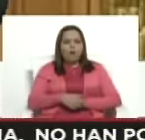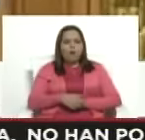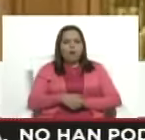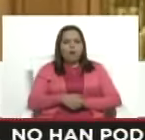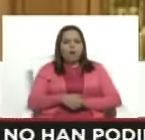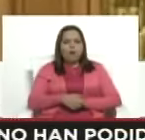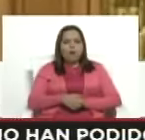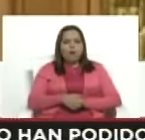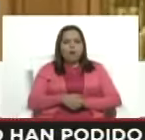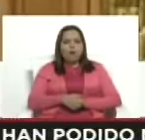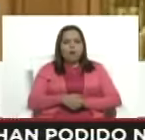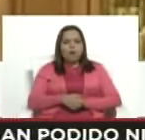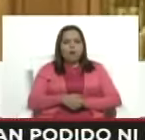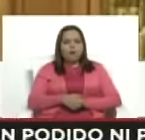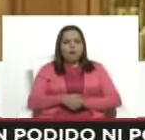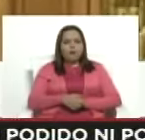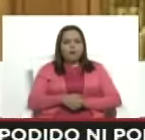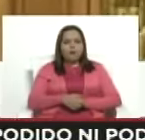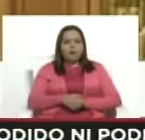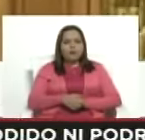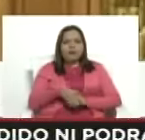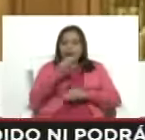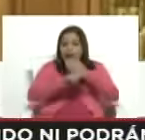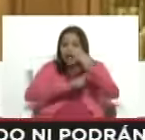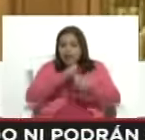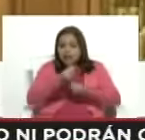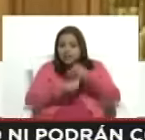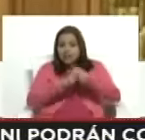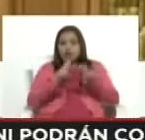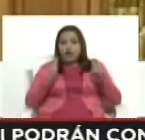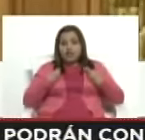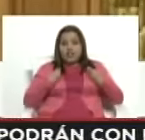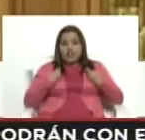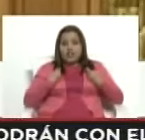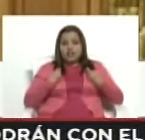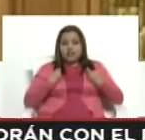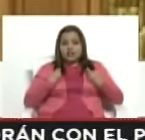que estamos haciendo lo que la vida nos puso que hiciéramos